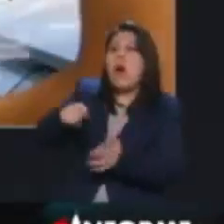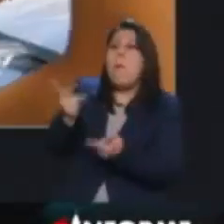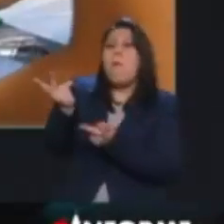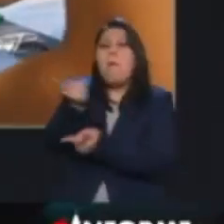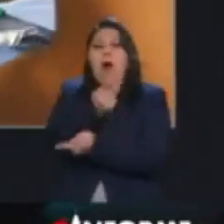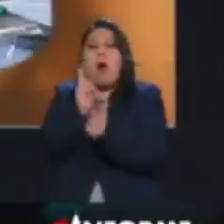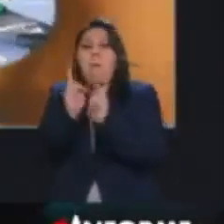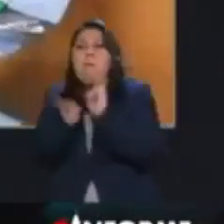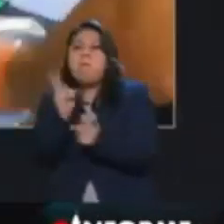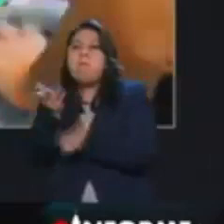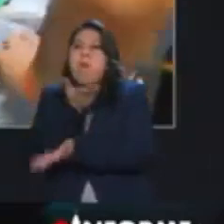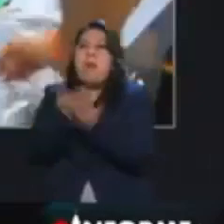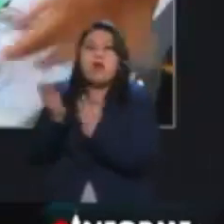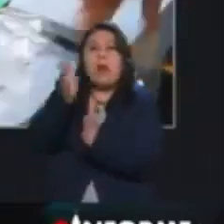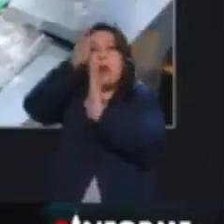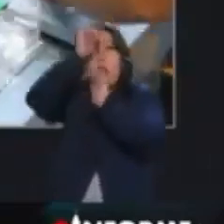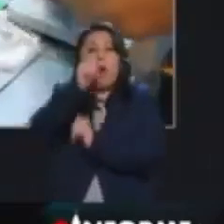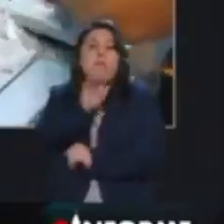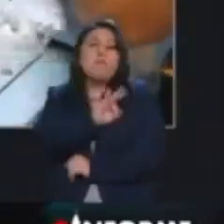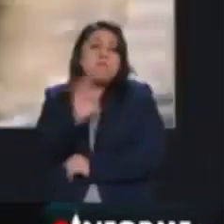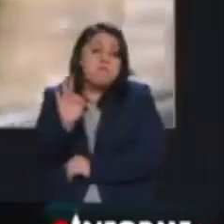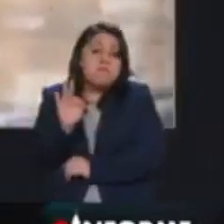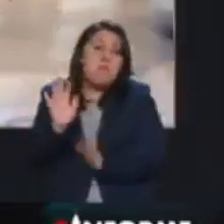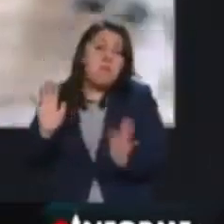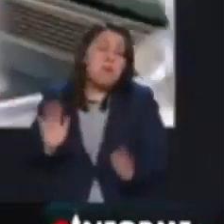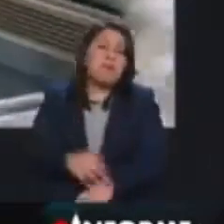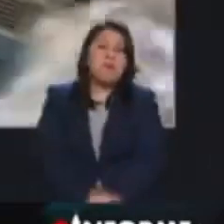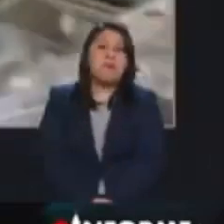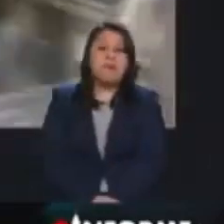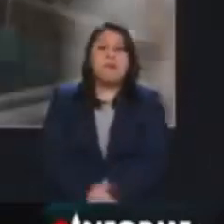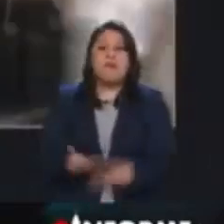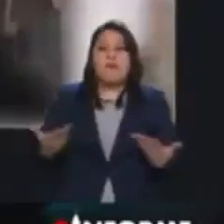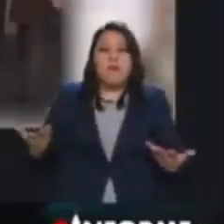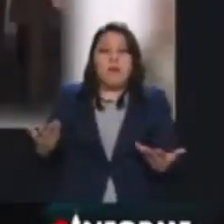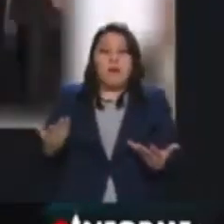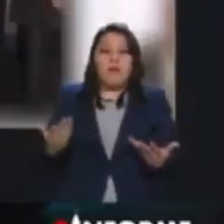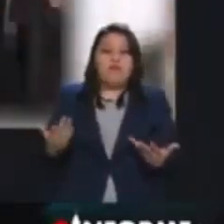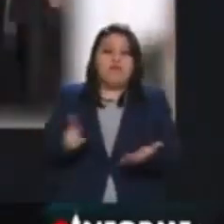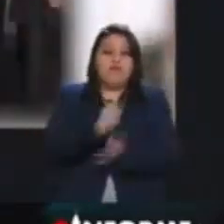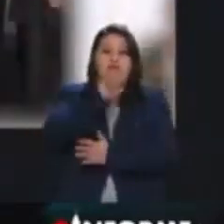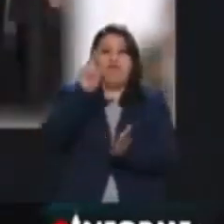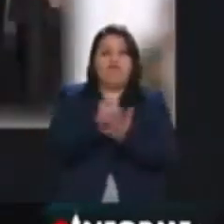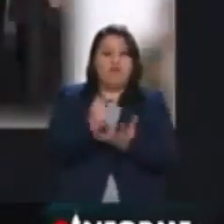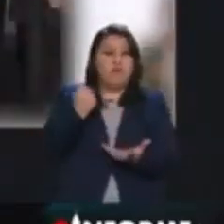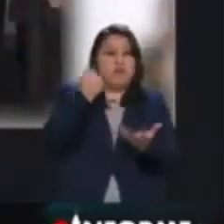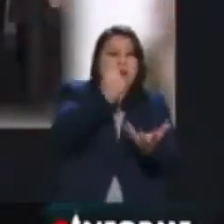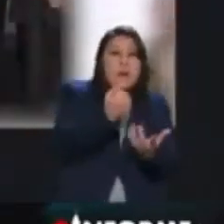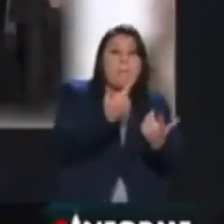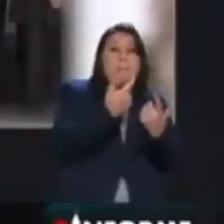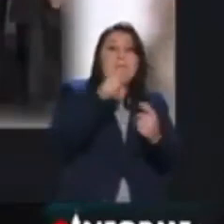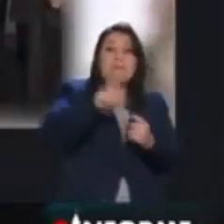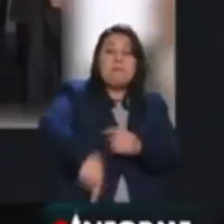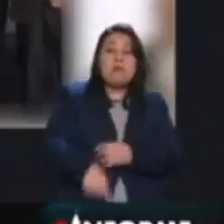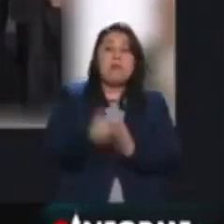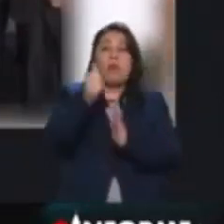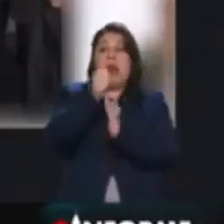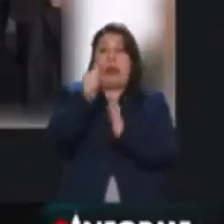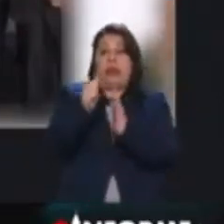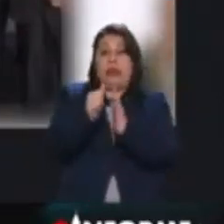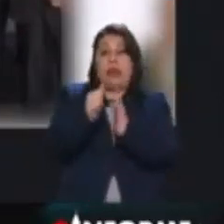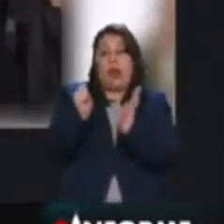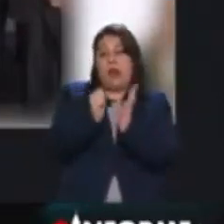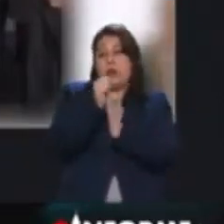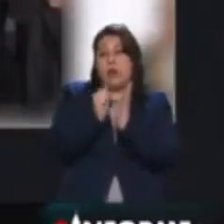Entonces, vamos, los criterios están bastante claros, o sea, cómo se asignan estos, que es por población, también lo marca el artículo 55,